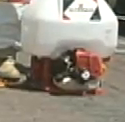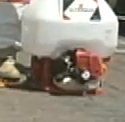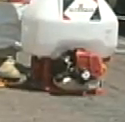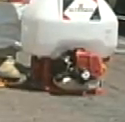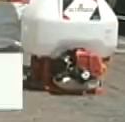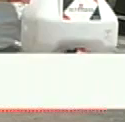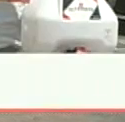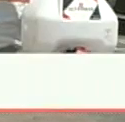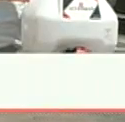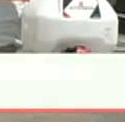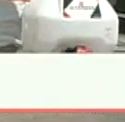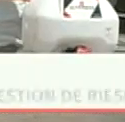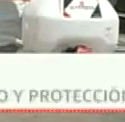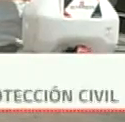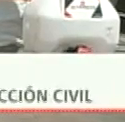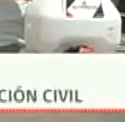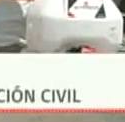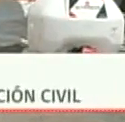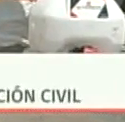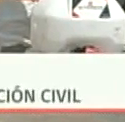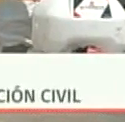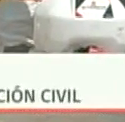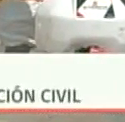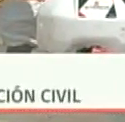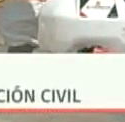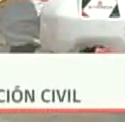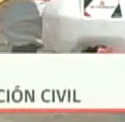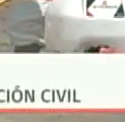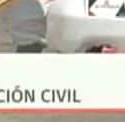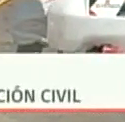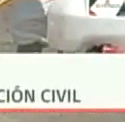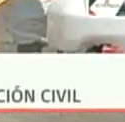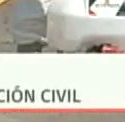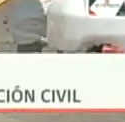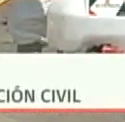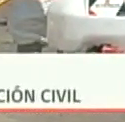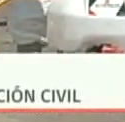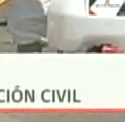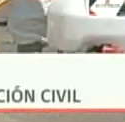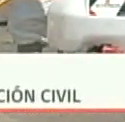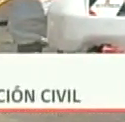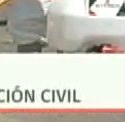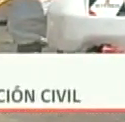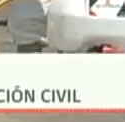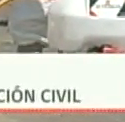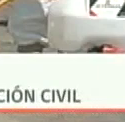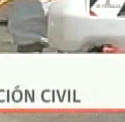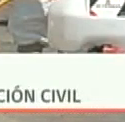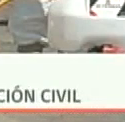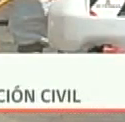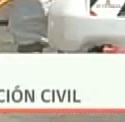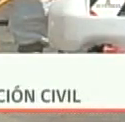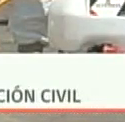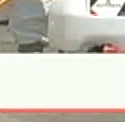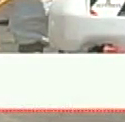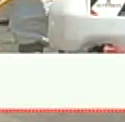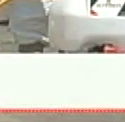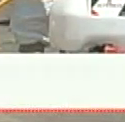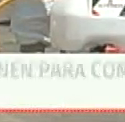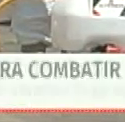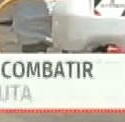crisis, donde con tecnología nacional hemos podido desarrollar vehículos, equipamiento, motos que